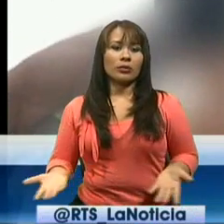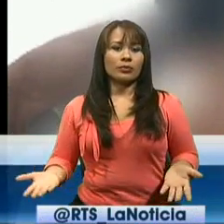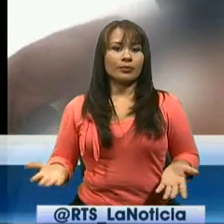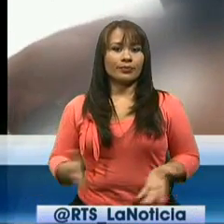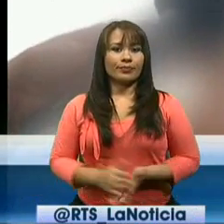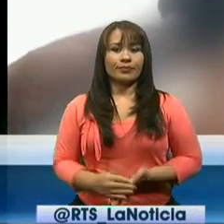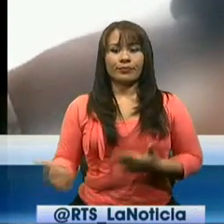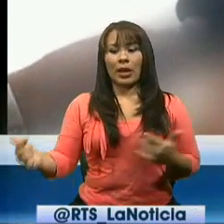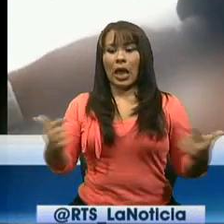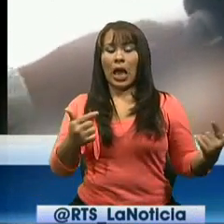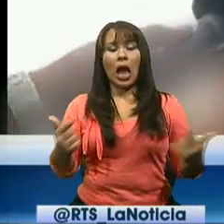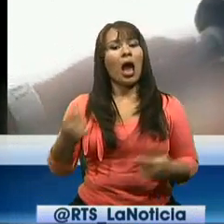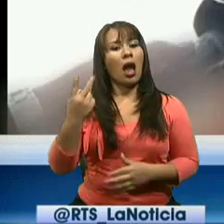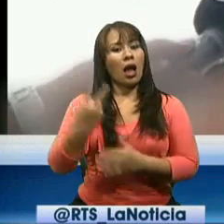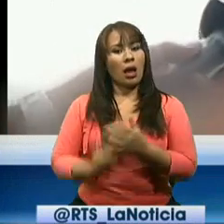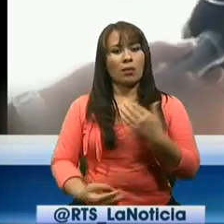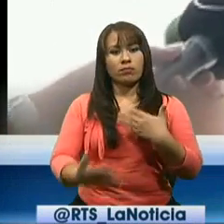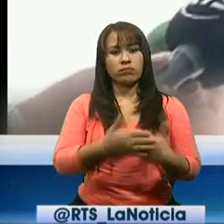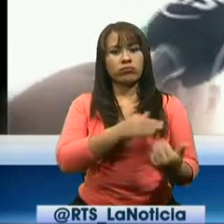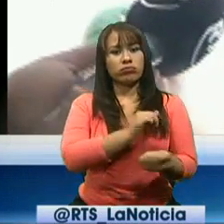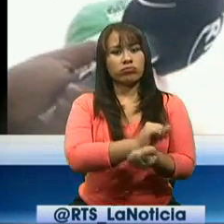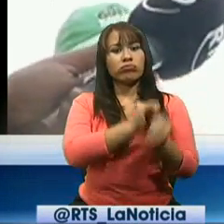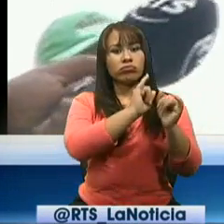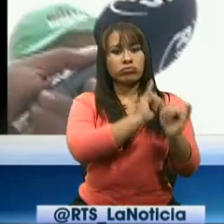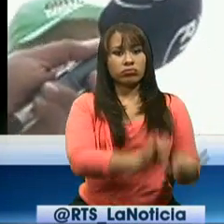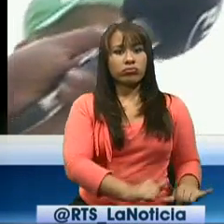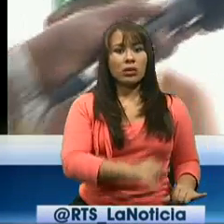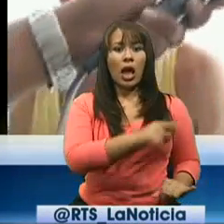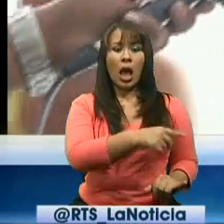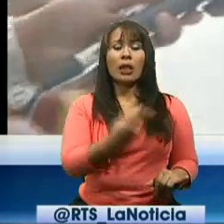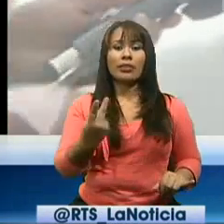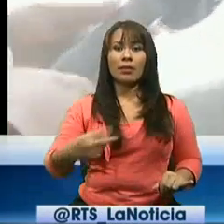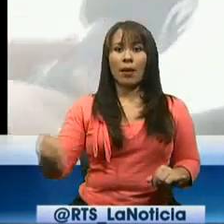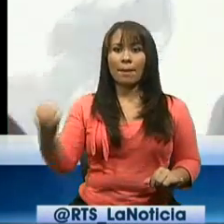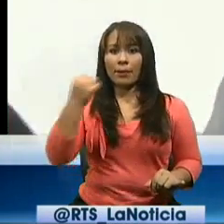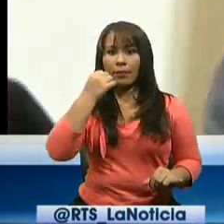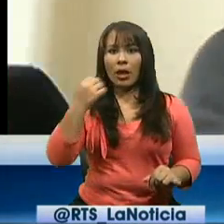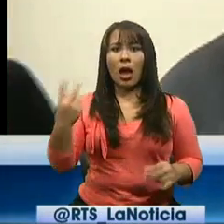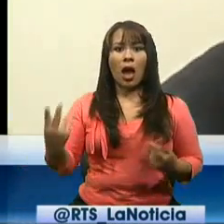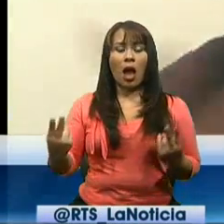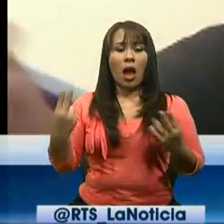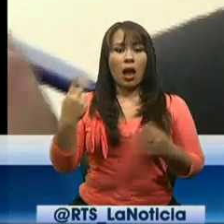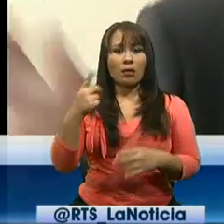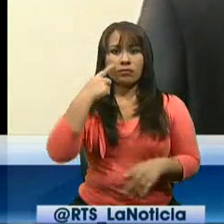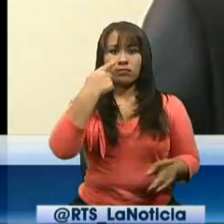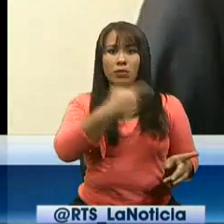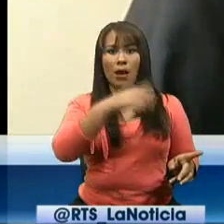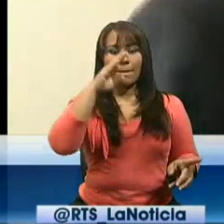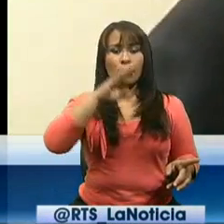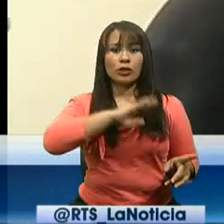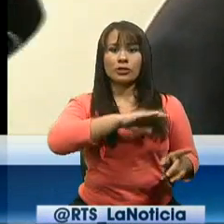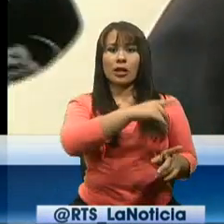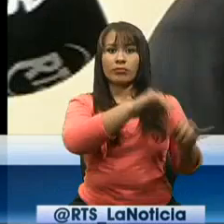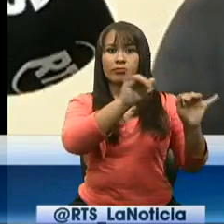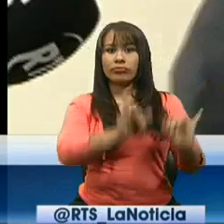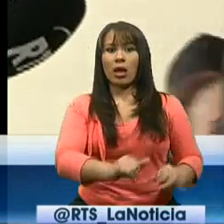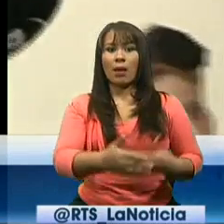aprendido por las lesiones ocasionadas a su hermano. Sí, él también me ha dado... Ok, un momento. Por señor agente, proceda a prenderlo, por favor.